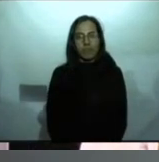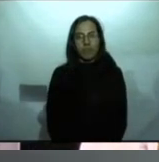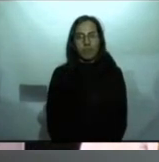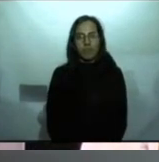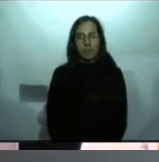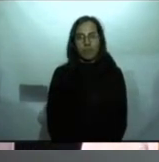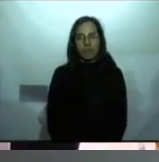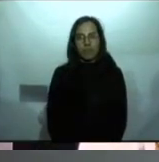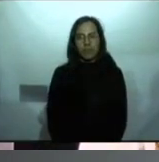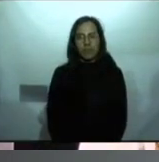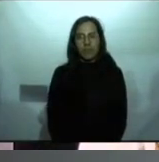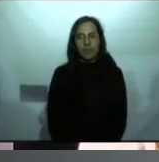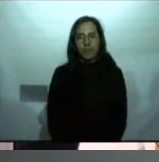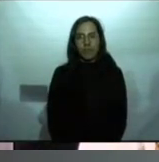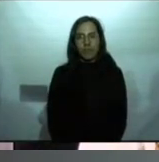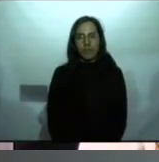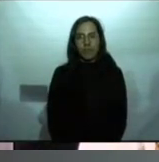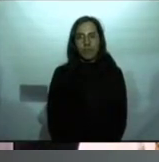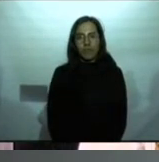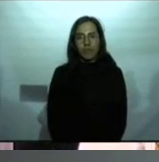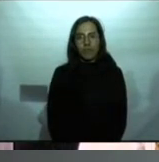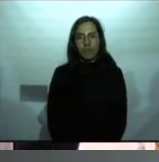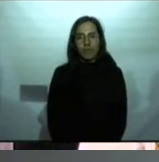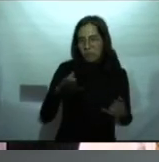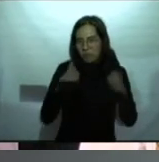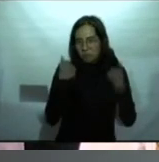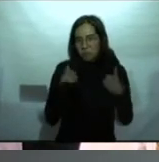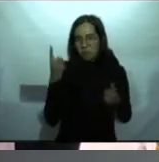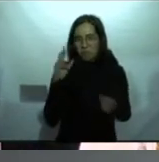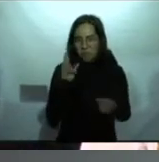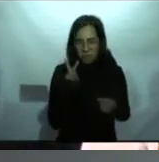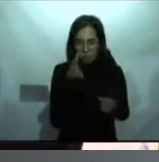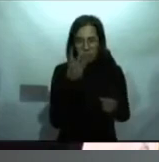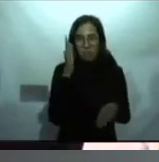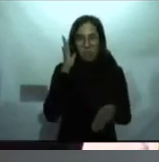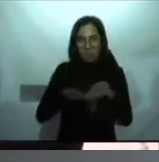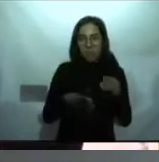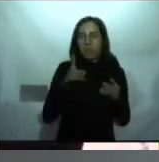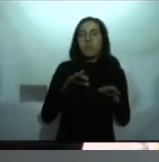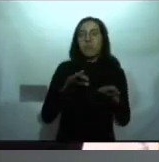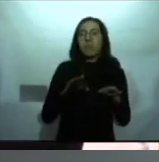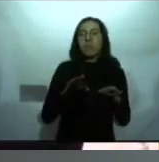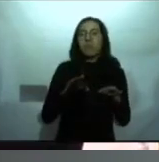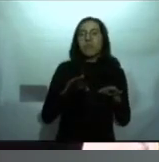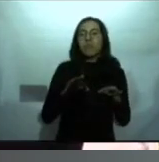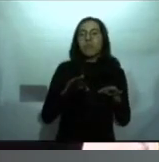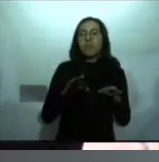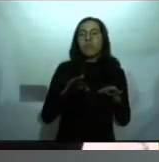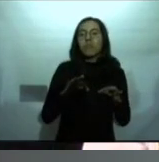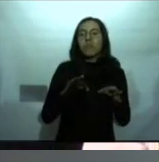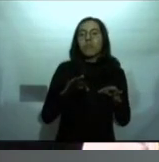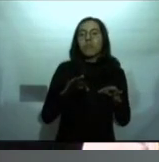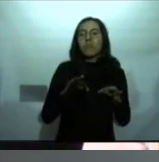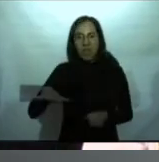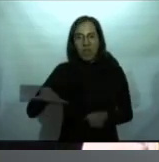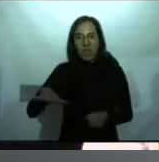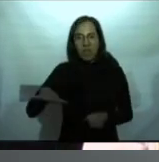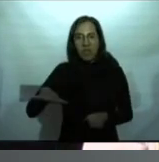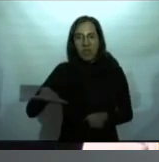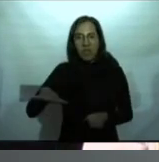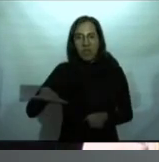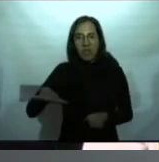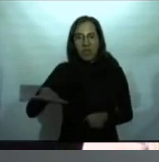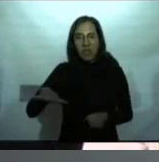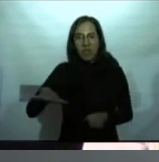Porque salen los jóvenes de la prepa y no necesariamente encuentran lugar. El presidente hizo las universidades